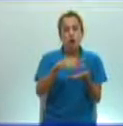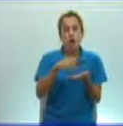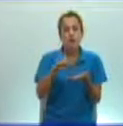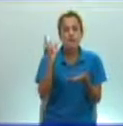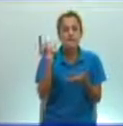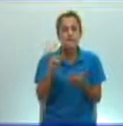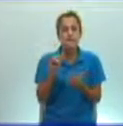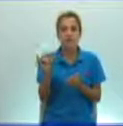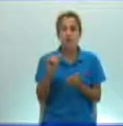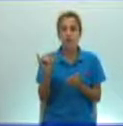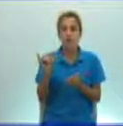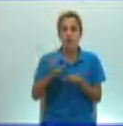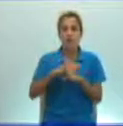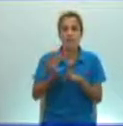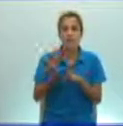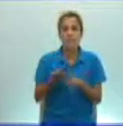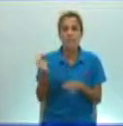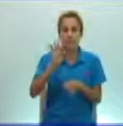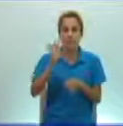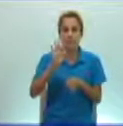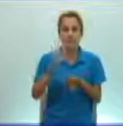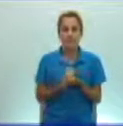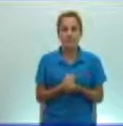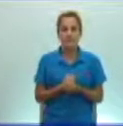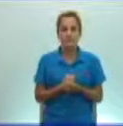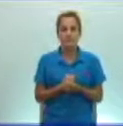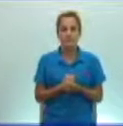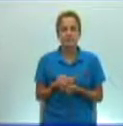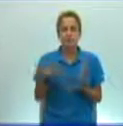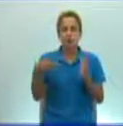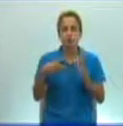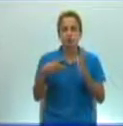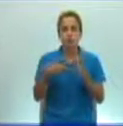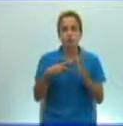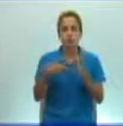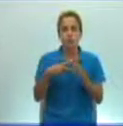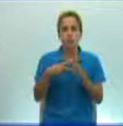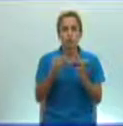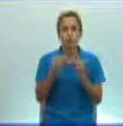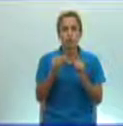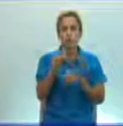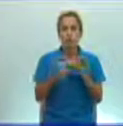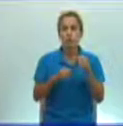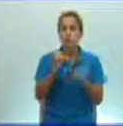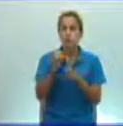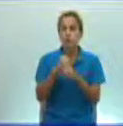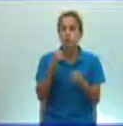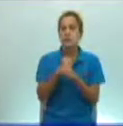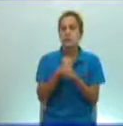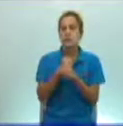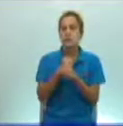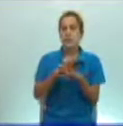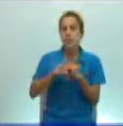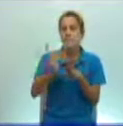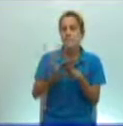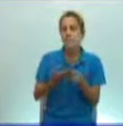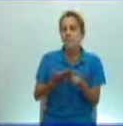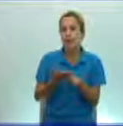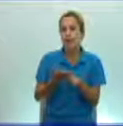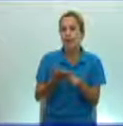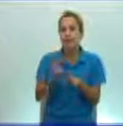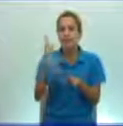también después de la despedida. Los 2 puntos se utilizan después del